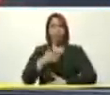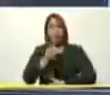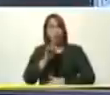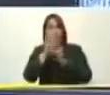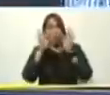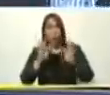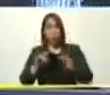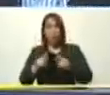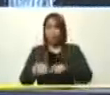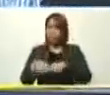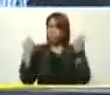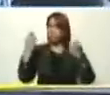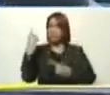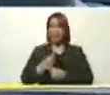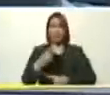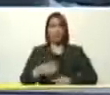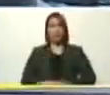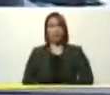Romper con esos métodos.